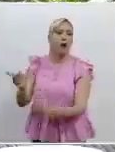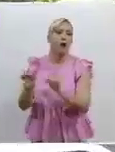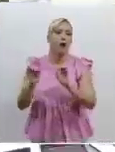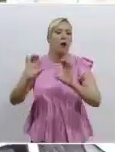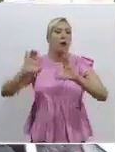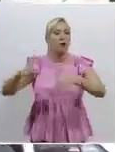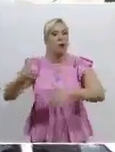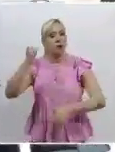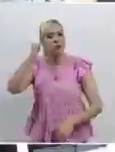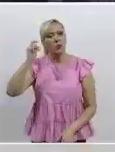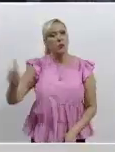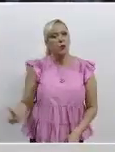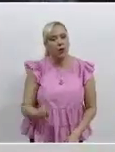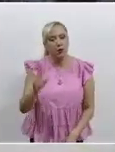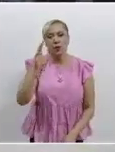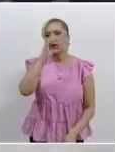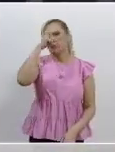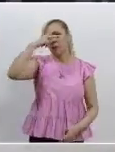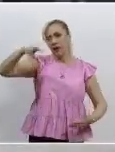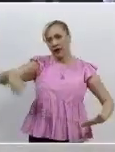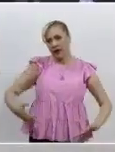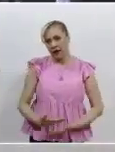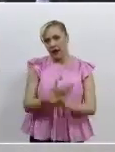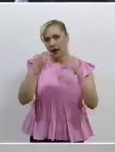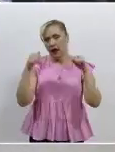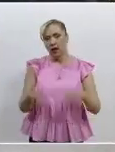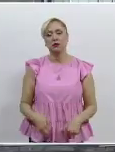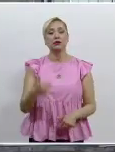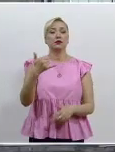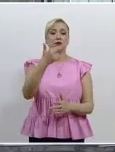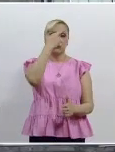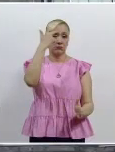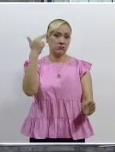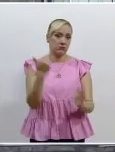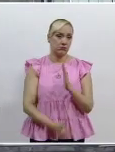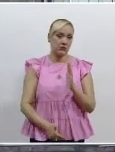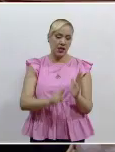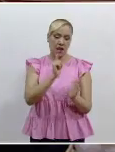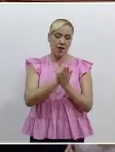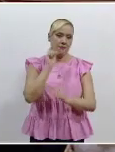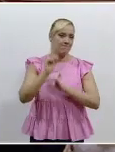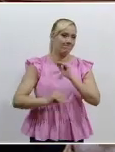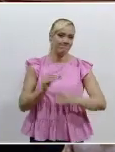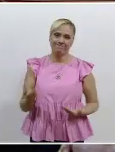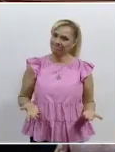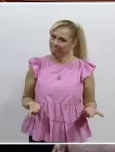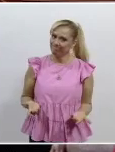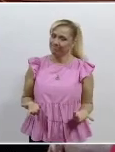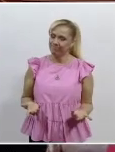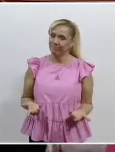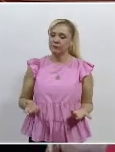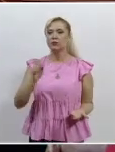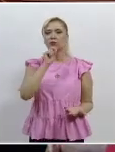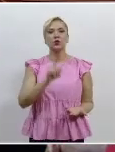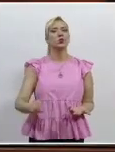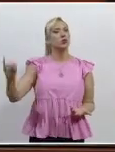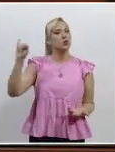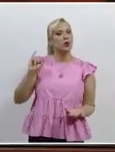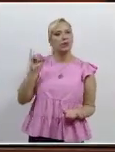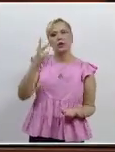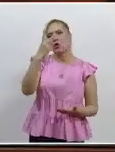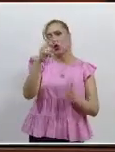comunidades y pueblos indígenas y afromexicanos, así como por violaciones al proceso legislativo. El jueves, el Pleno invalidó porciones de